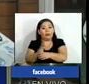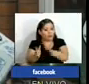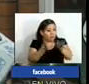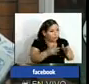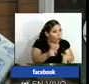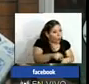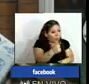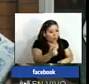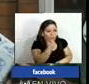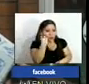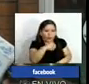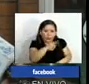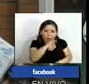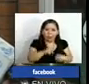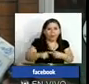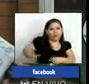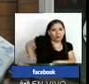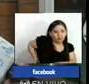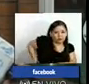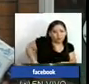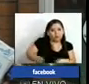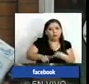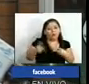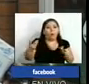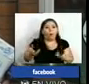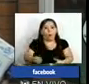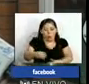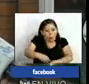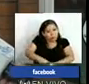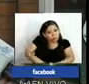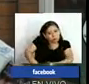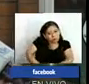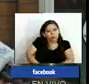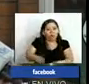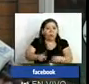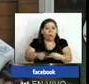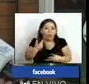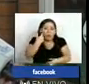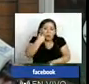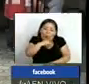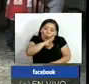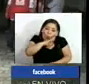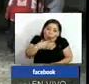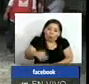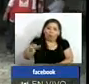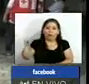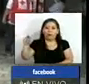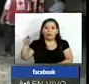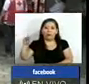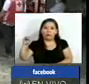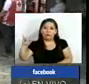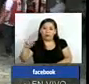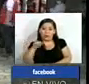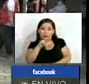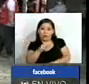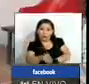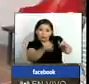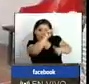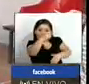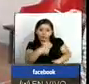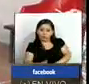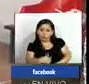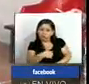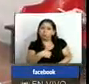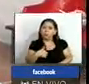enfermos críticos, ya sean de insuficiencia renal, de sangramiento de tubo digestivo, anemias profundas. Esta institución humanitaria